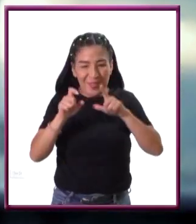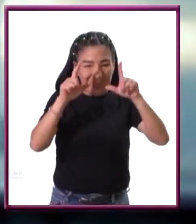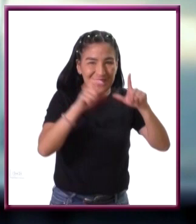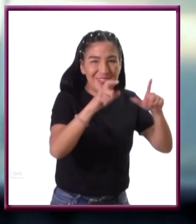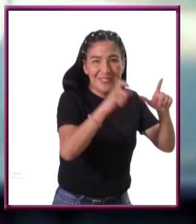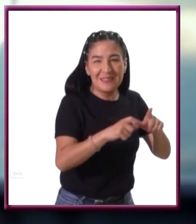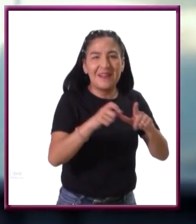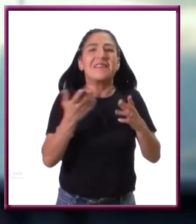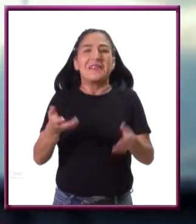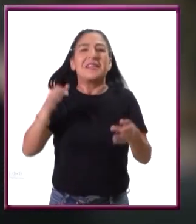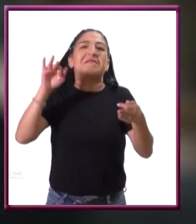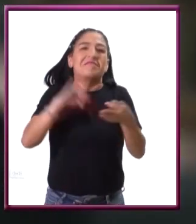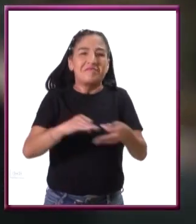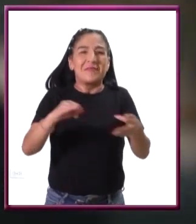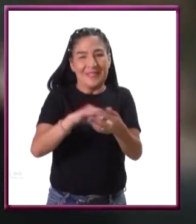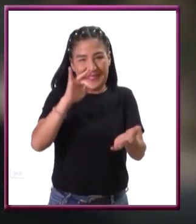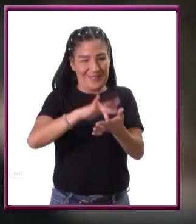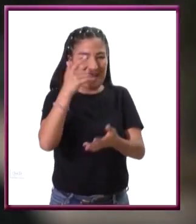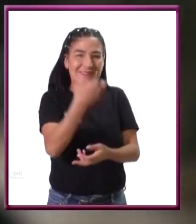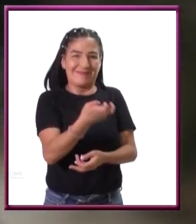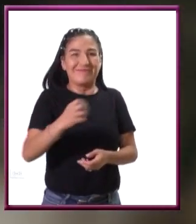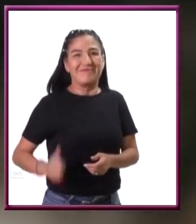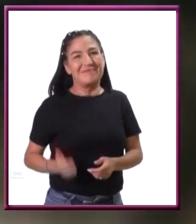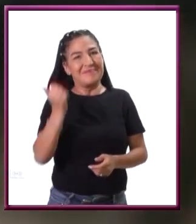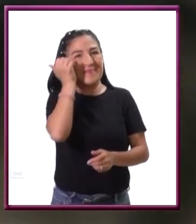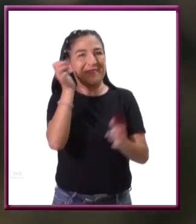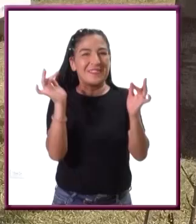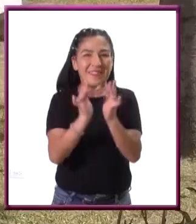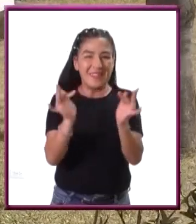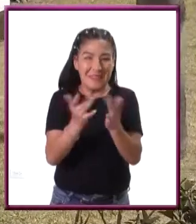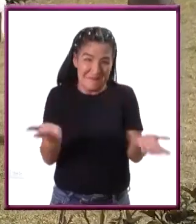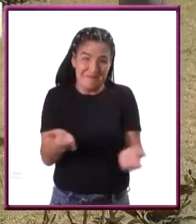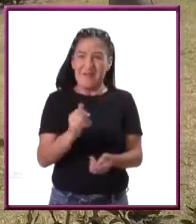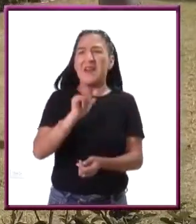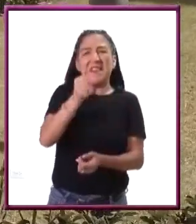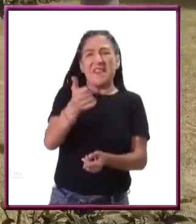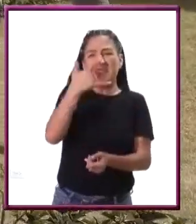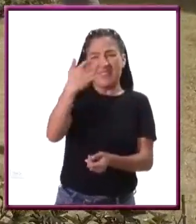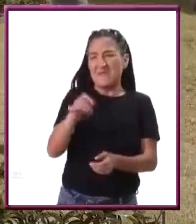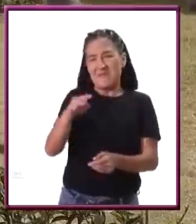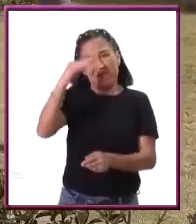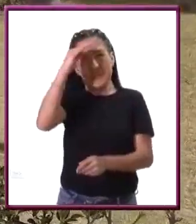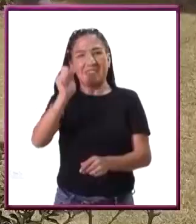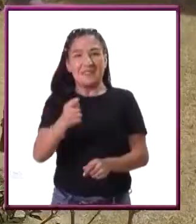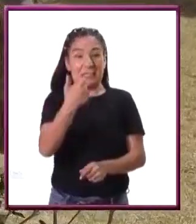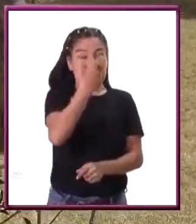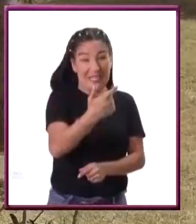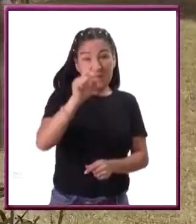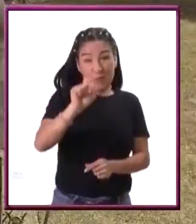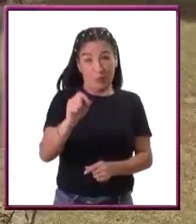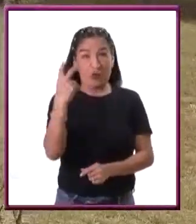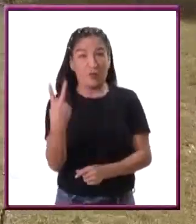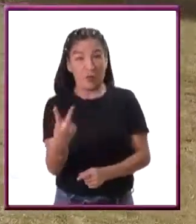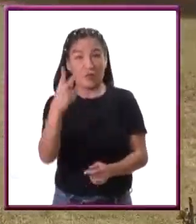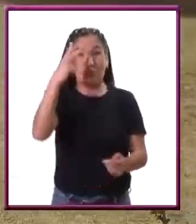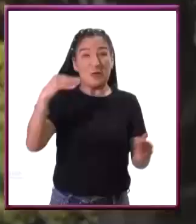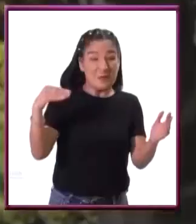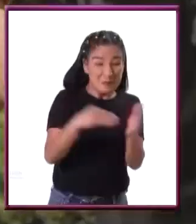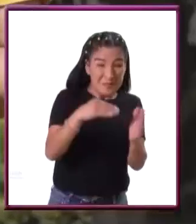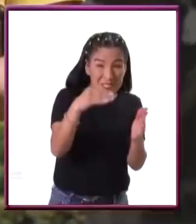parte gracias a los teléfonos celulares. Claro. Nada raro, ¿eh? Pues hay 7.2 miles de millones en